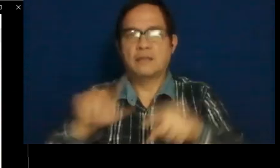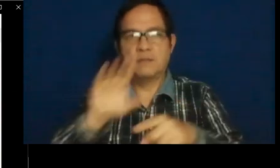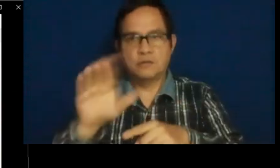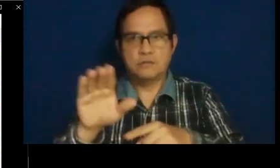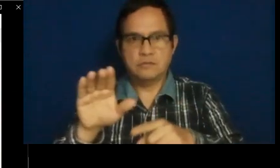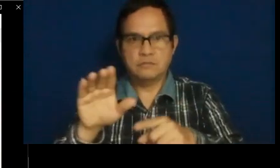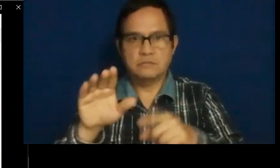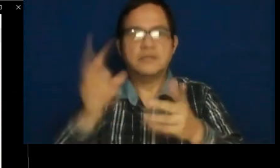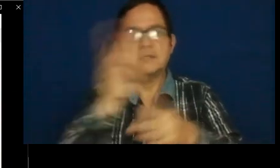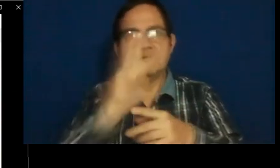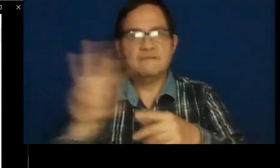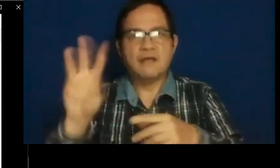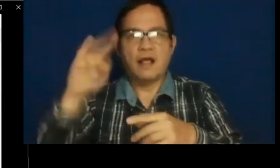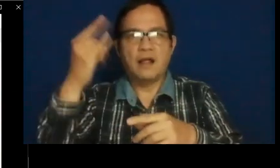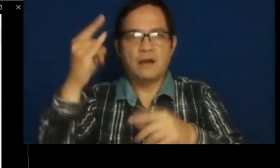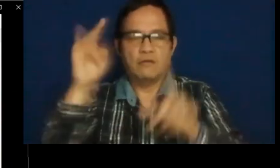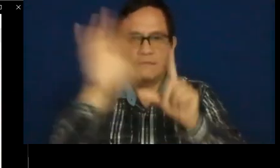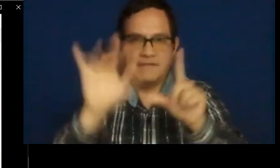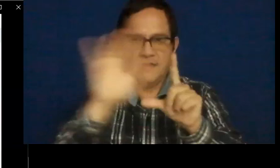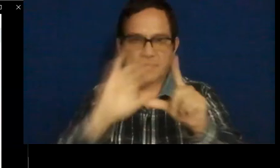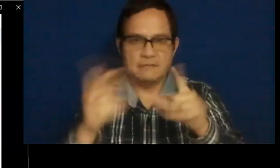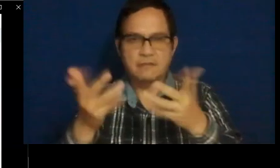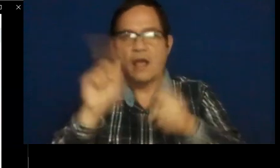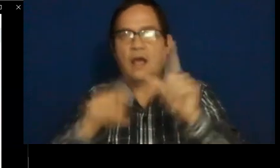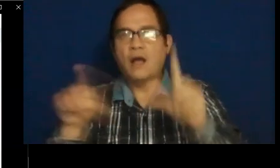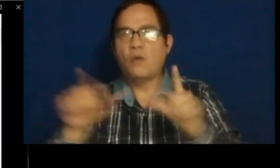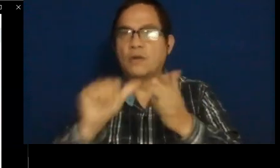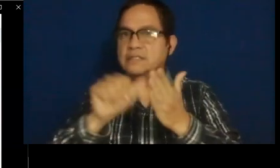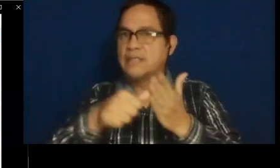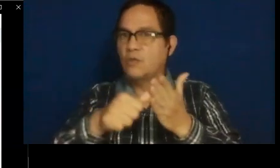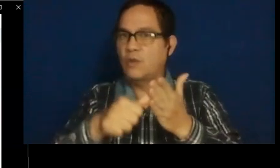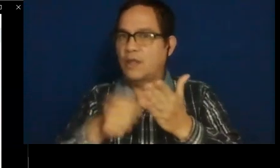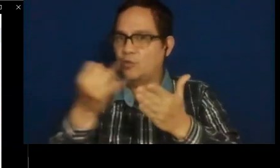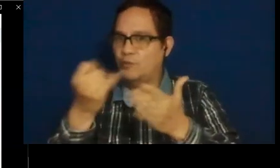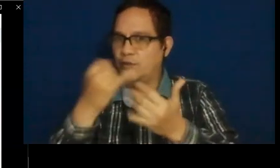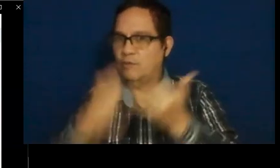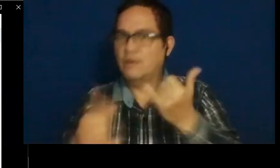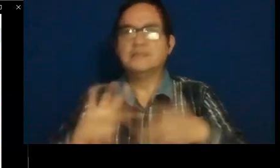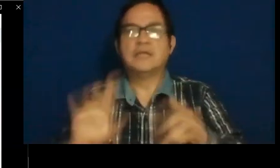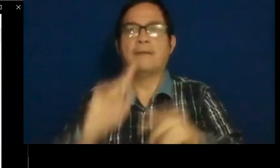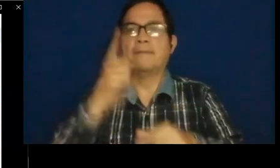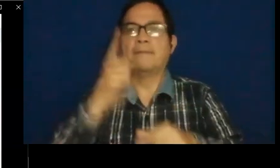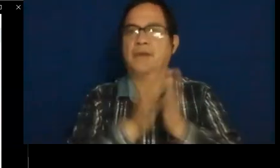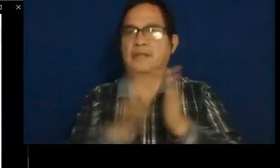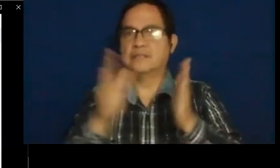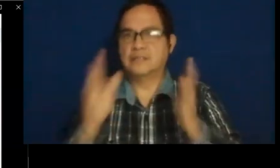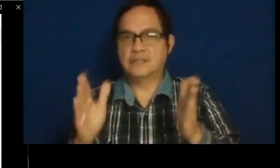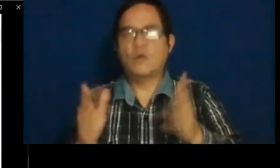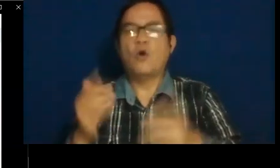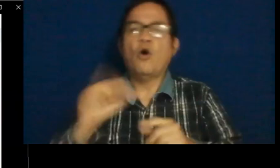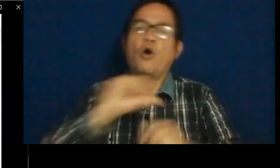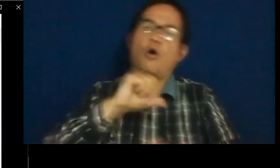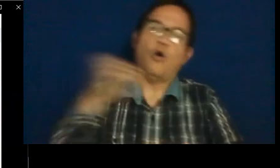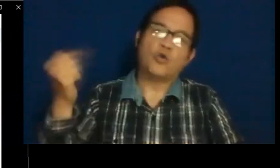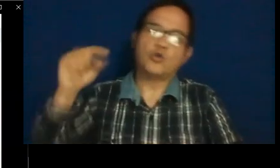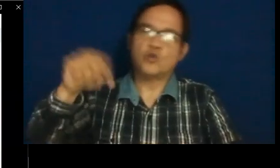que algunos, de acuerdo a su número de cédula, ya hicieron sustentación de la primera sesión, otros les tocará el día de hoy, otros